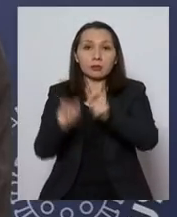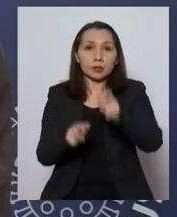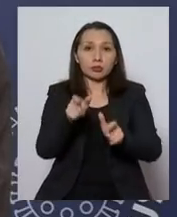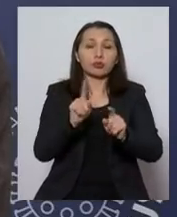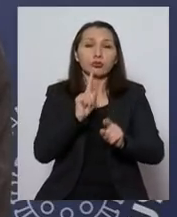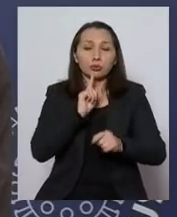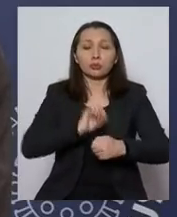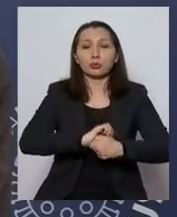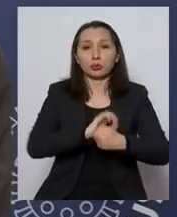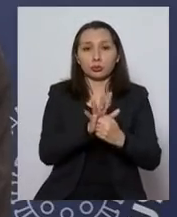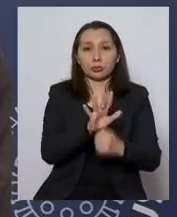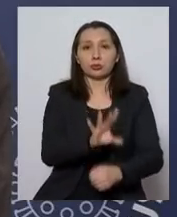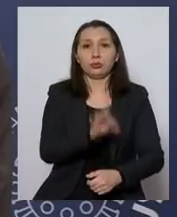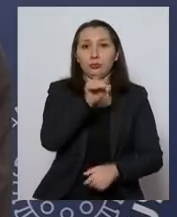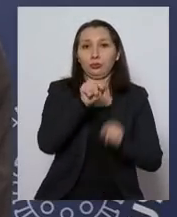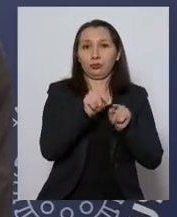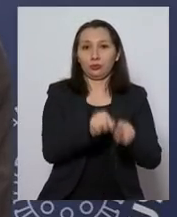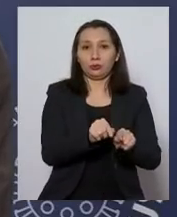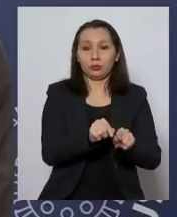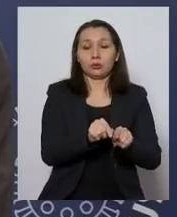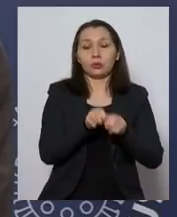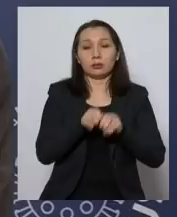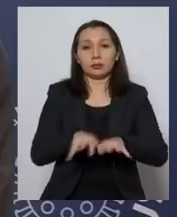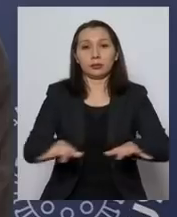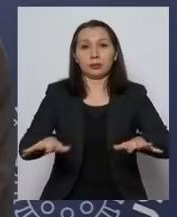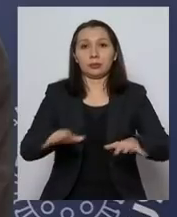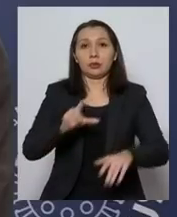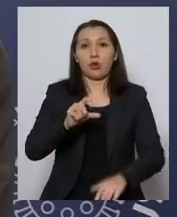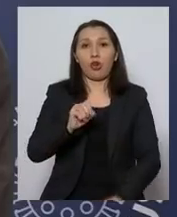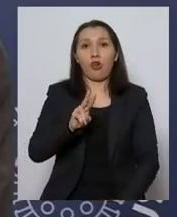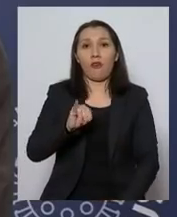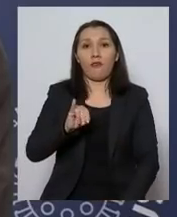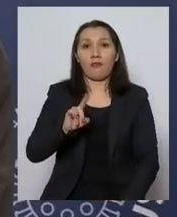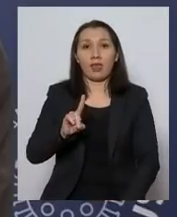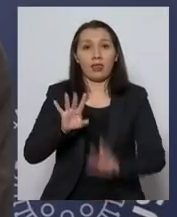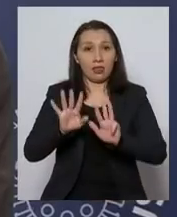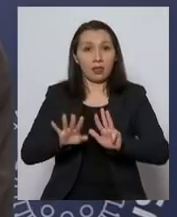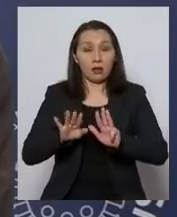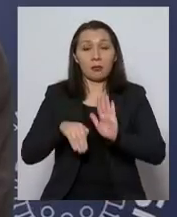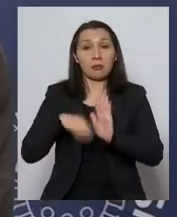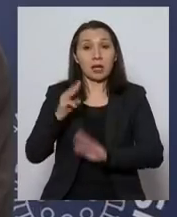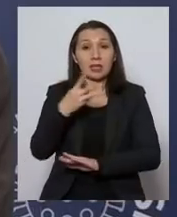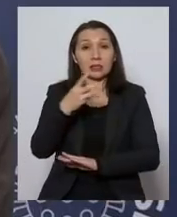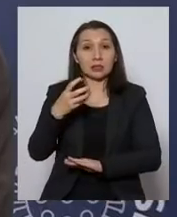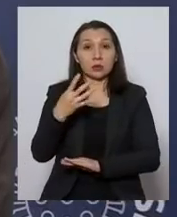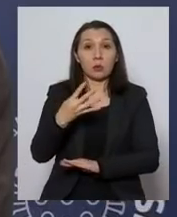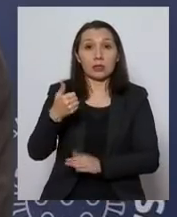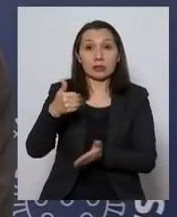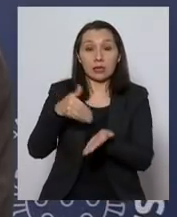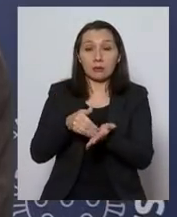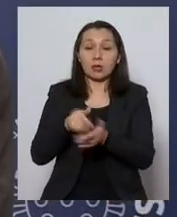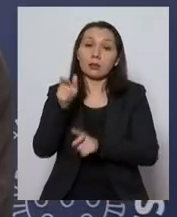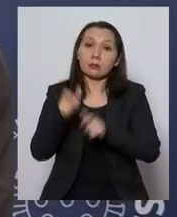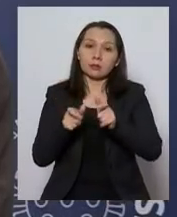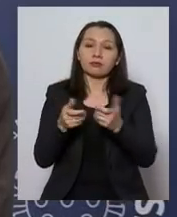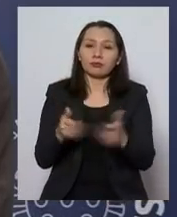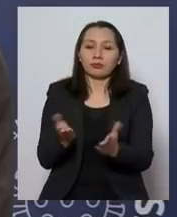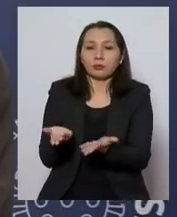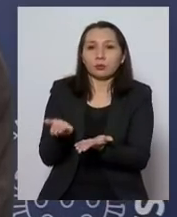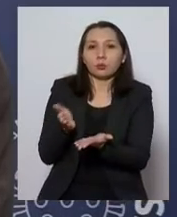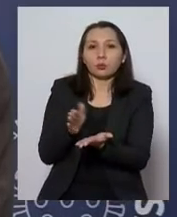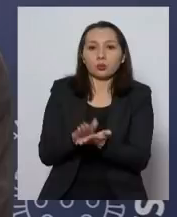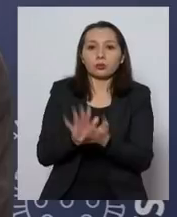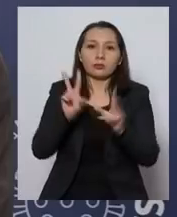personas de casos confirmados de la pandemia COVID-19, de los cuales más de 346.000 personas han